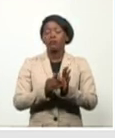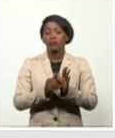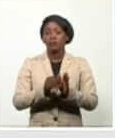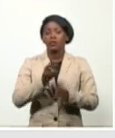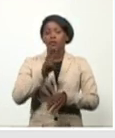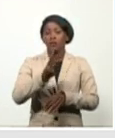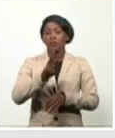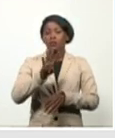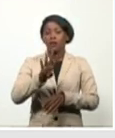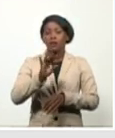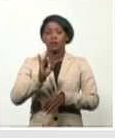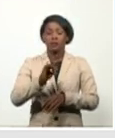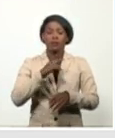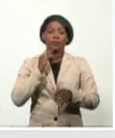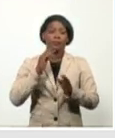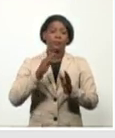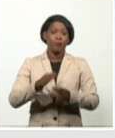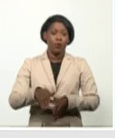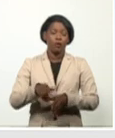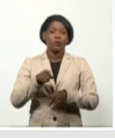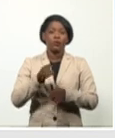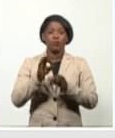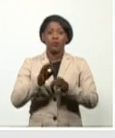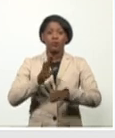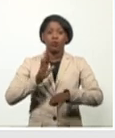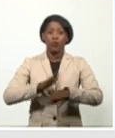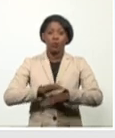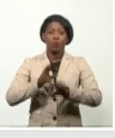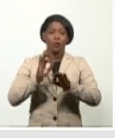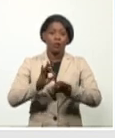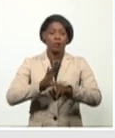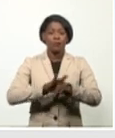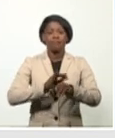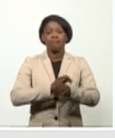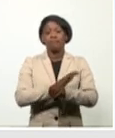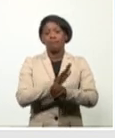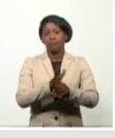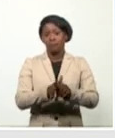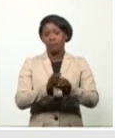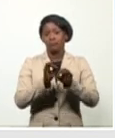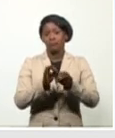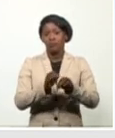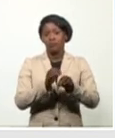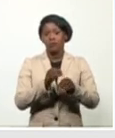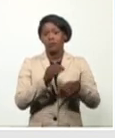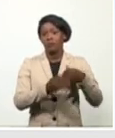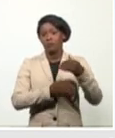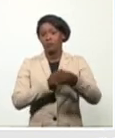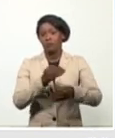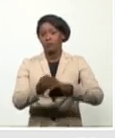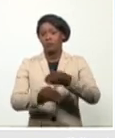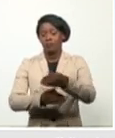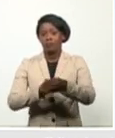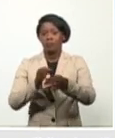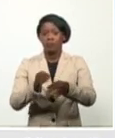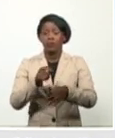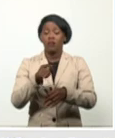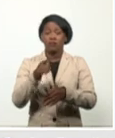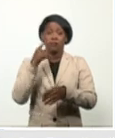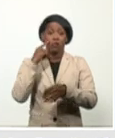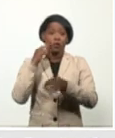144.347 fallecidos por esta enfermedad durante la pandemia. Eso da una letalidad